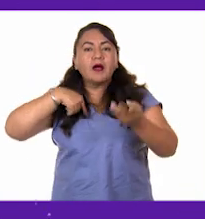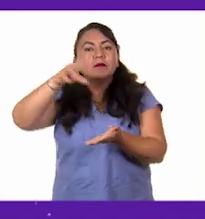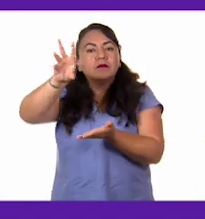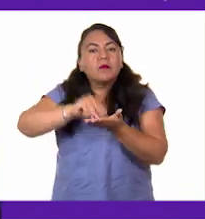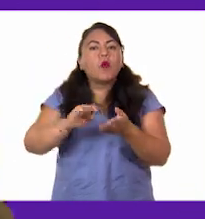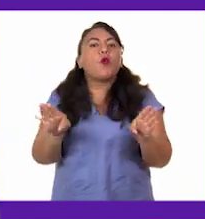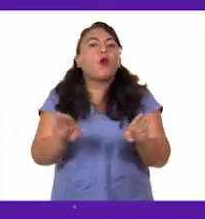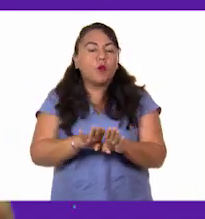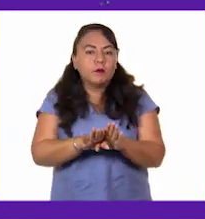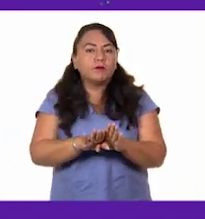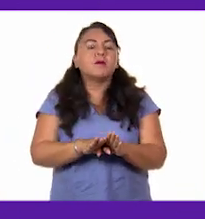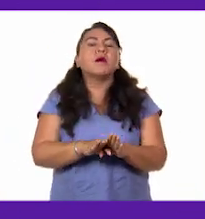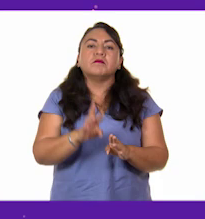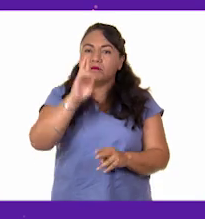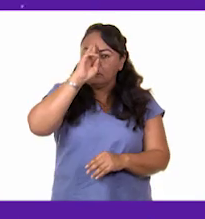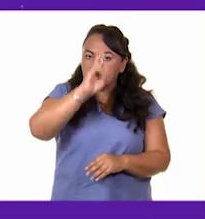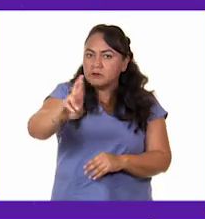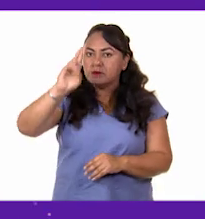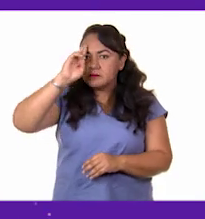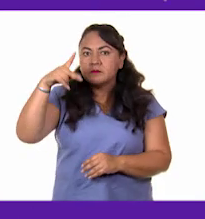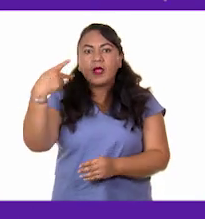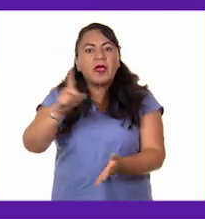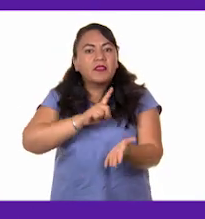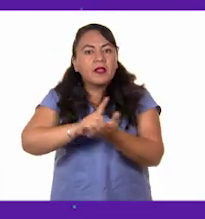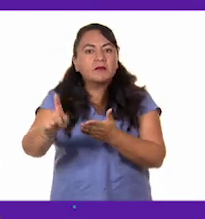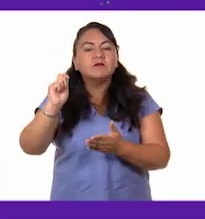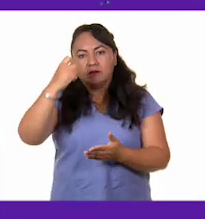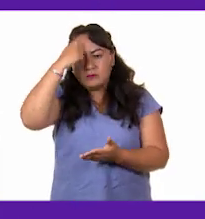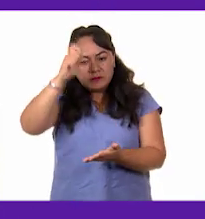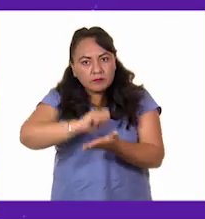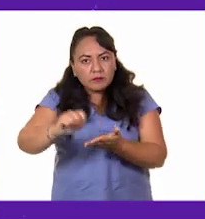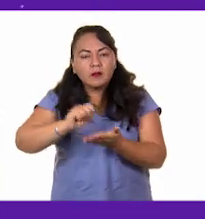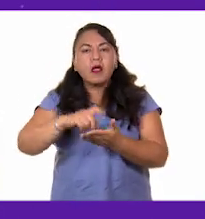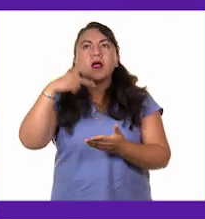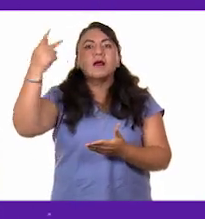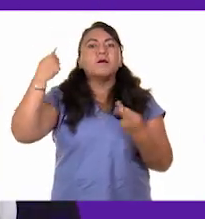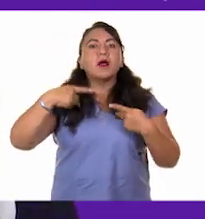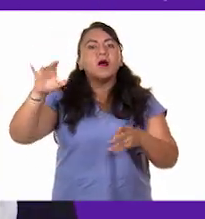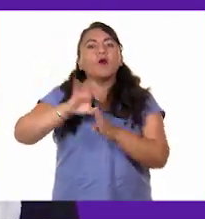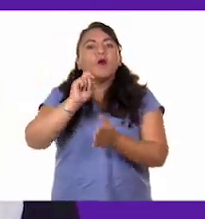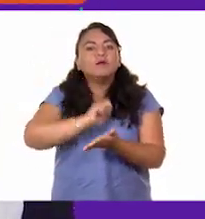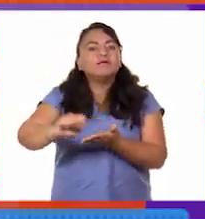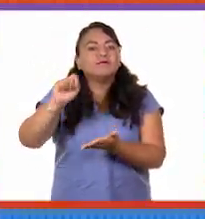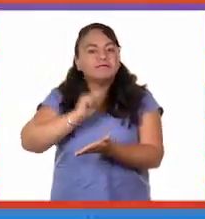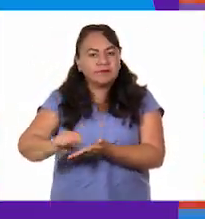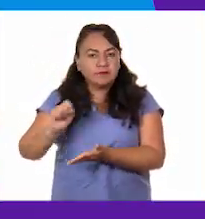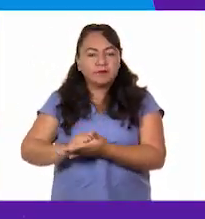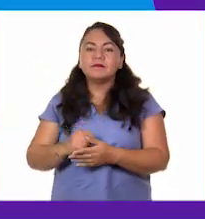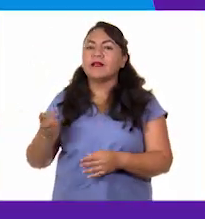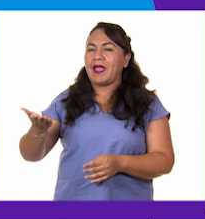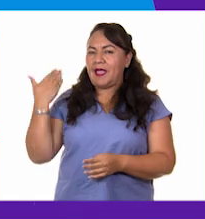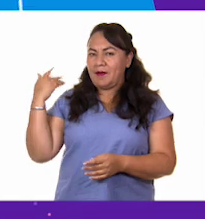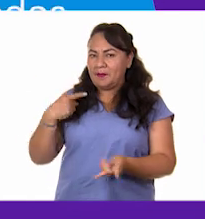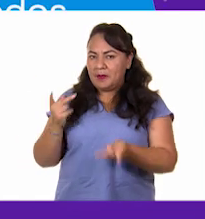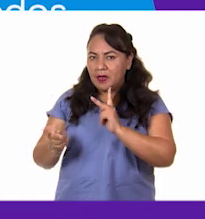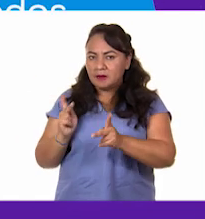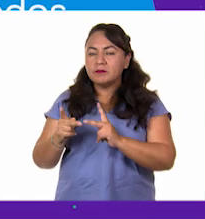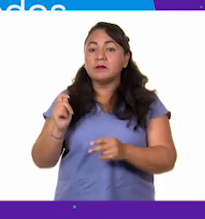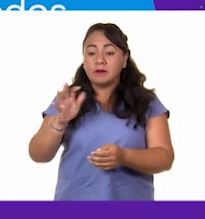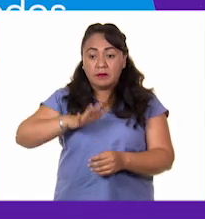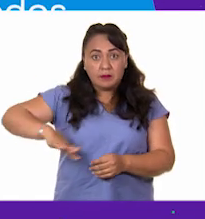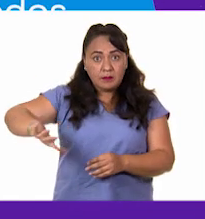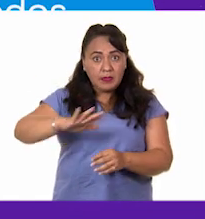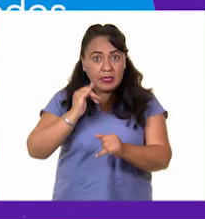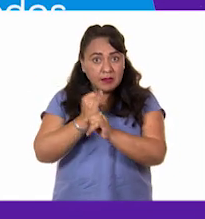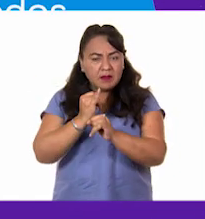otras personas, respetando así los derechos de autor y la propiedad intelectual. Como ya lo hemos platicado, el ciberespacio nos abre